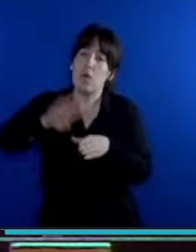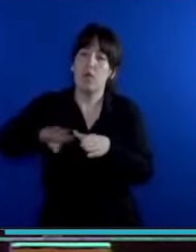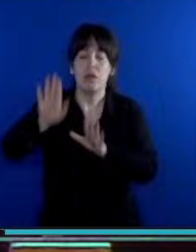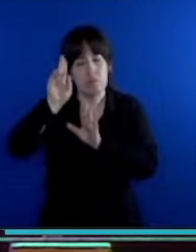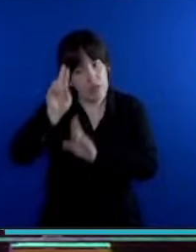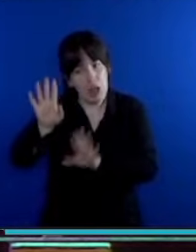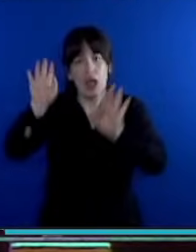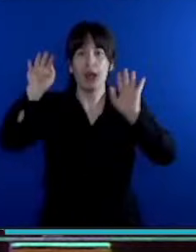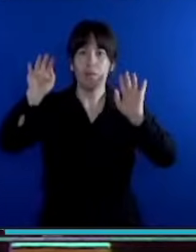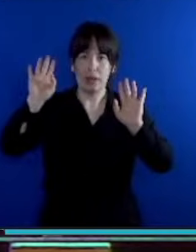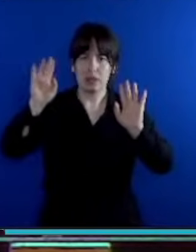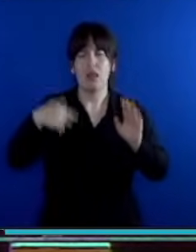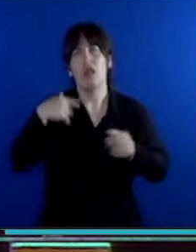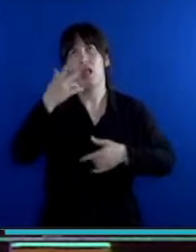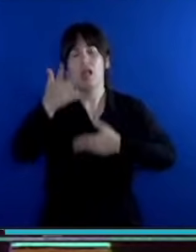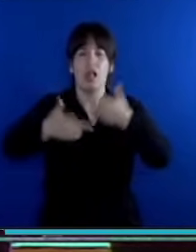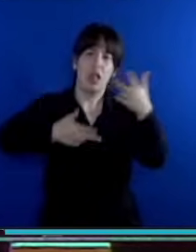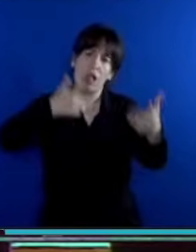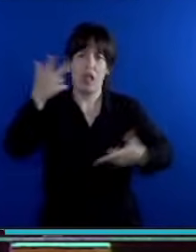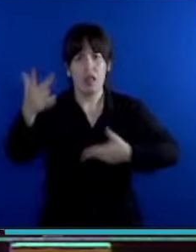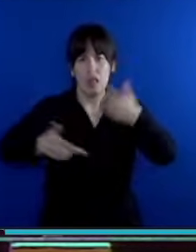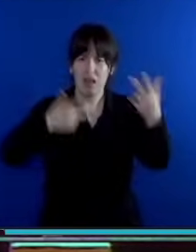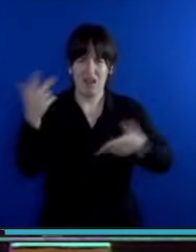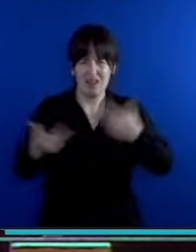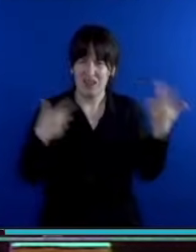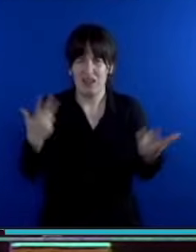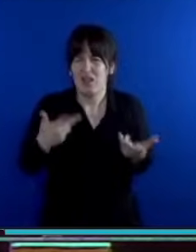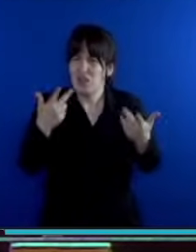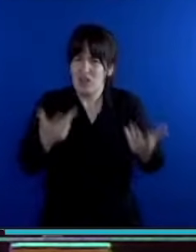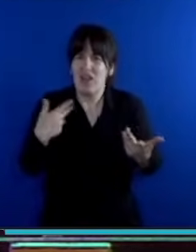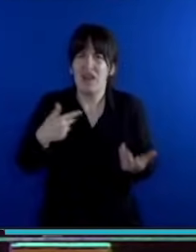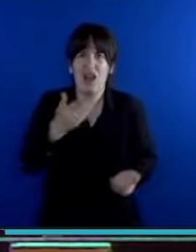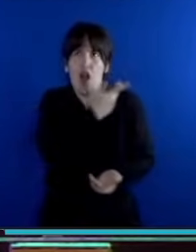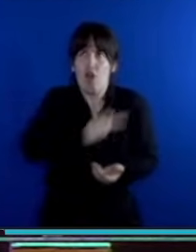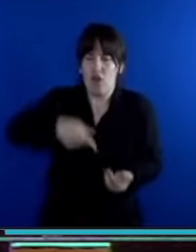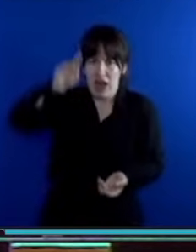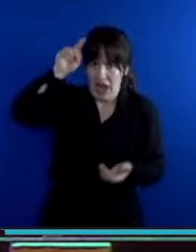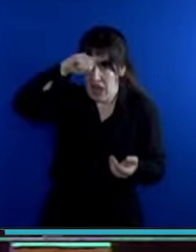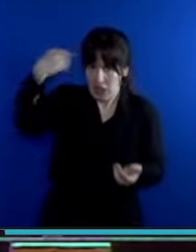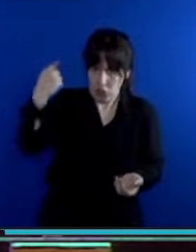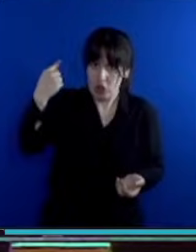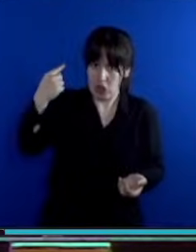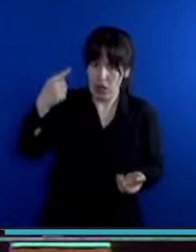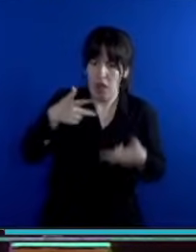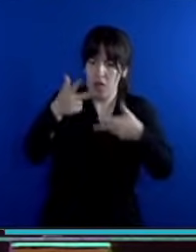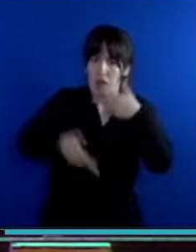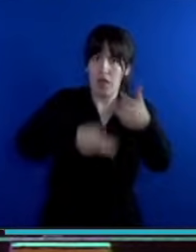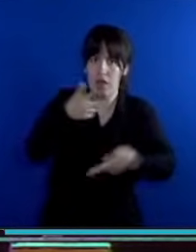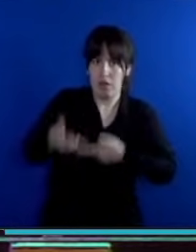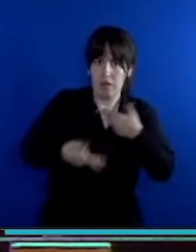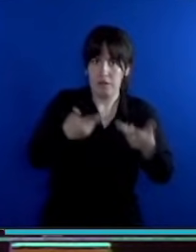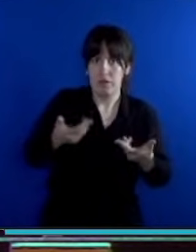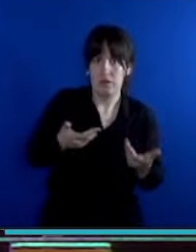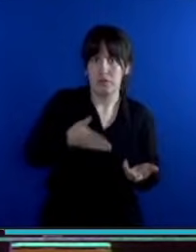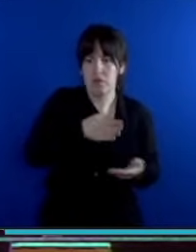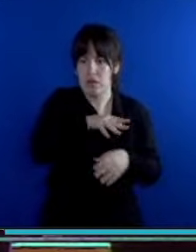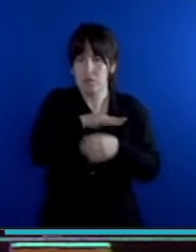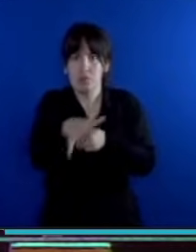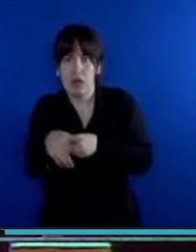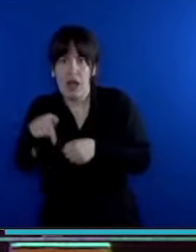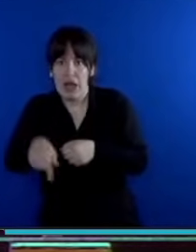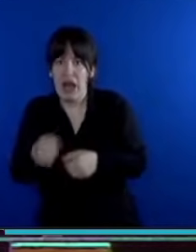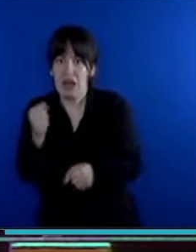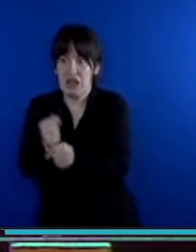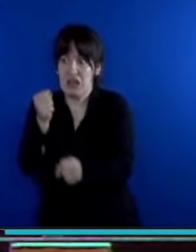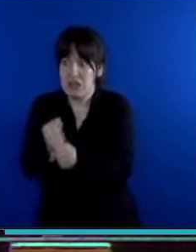una serie de discursos que estamos escuchando a nivel del gobierno nacional y que lo que ha traído para la clase trabajadora